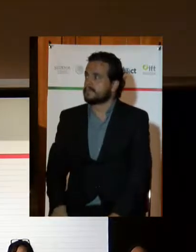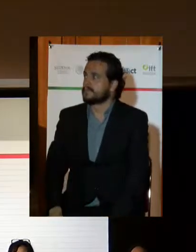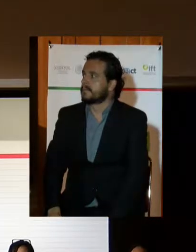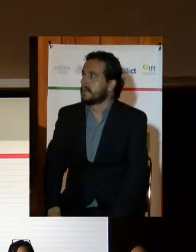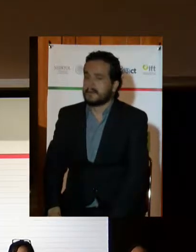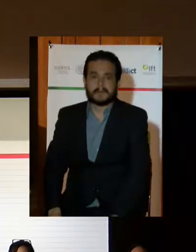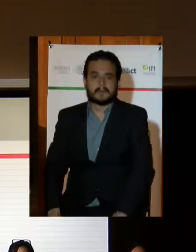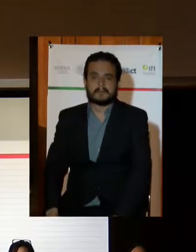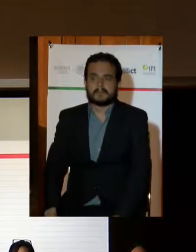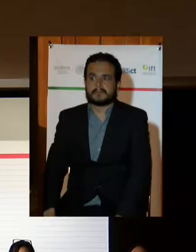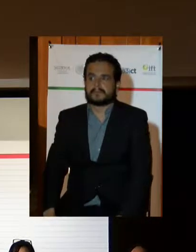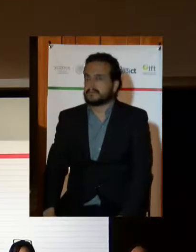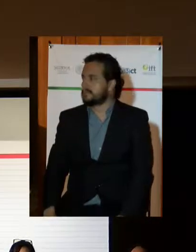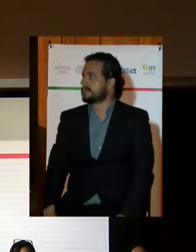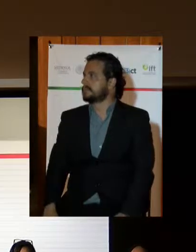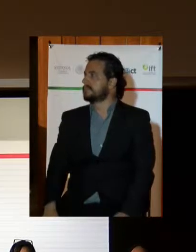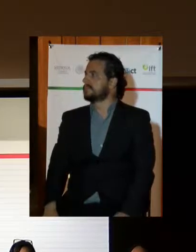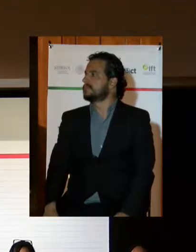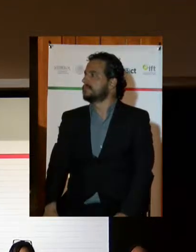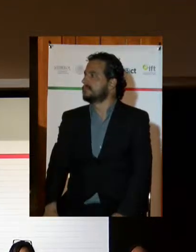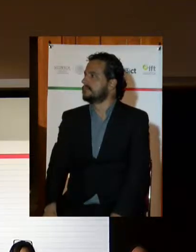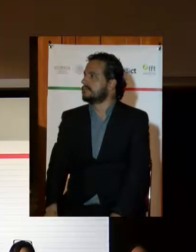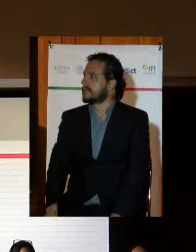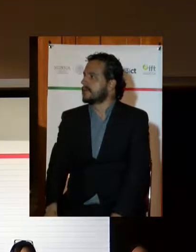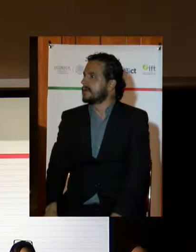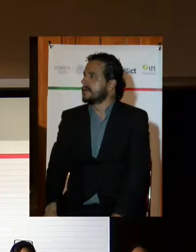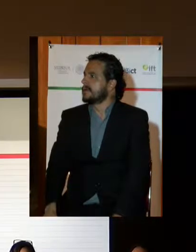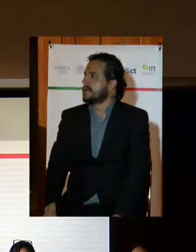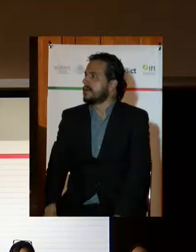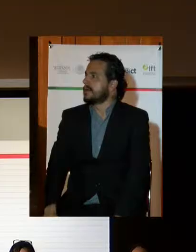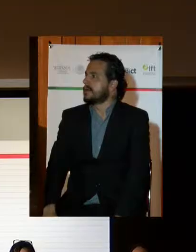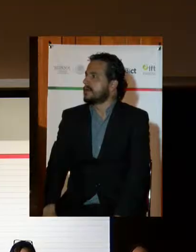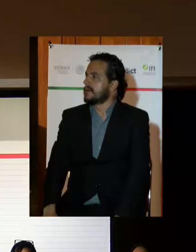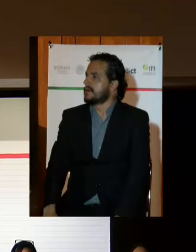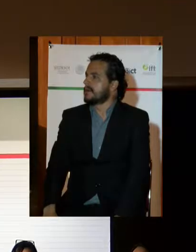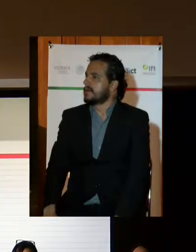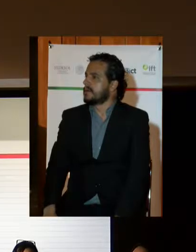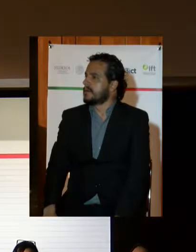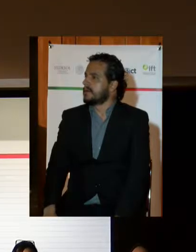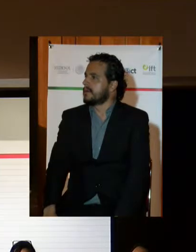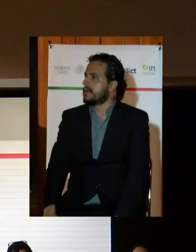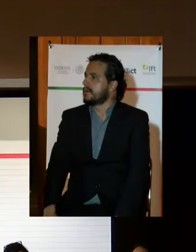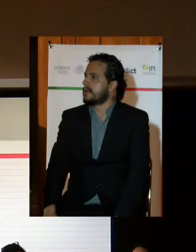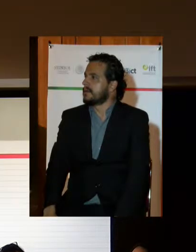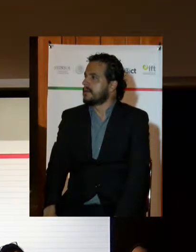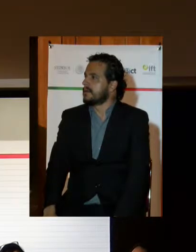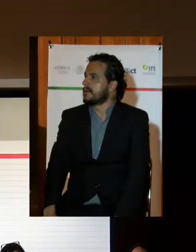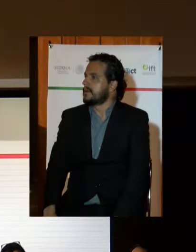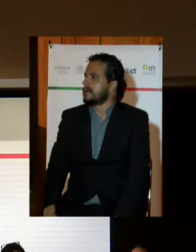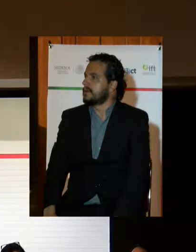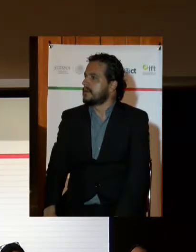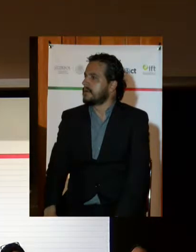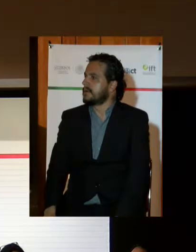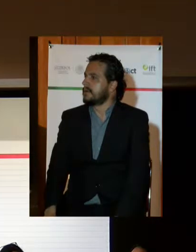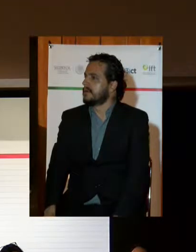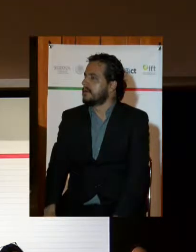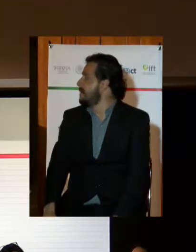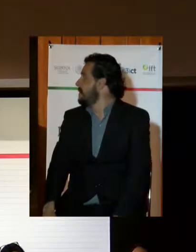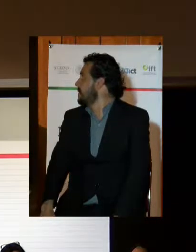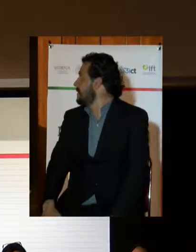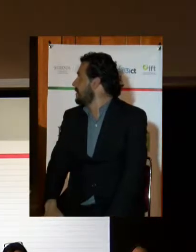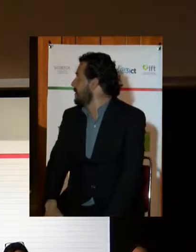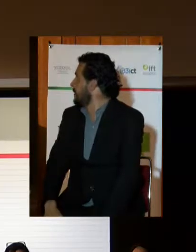Bueno, pues con esto quiero abrir el espacio para las preguntas. Si alguno de ustedes quisiera dirigir alguna pregunta a alguno de los